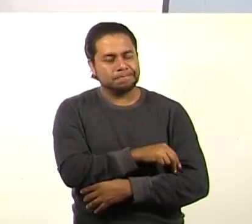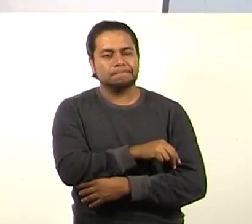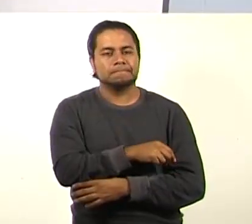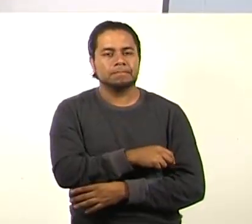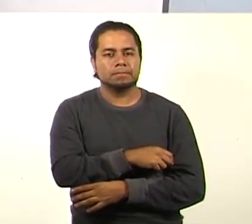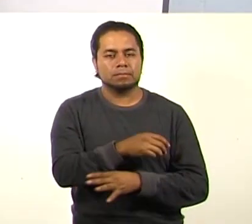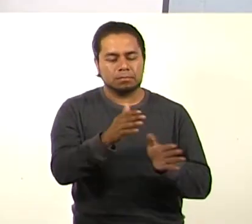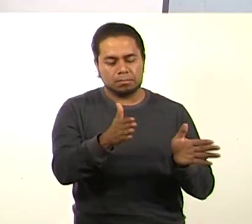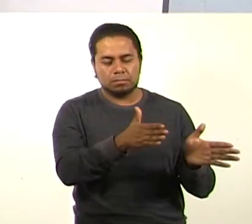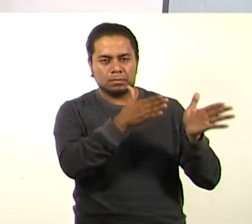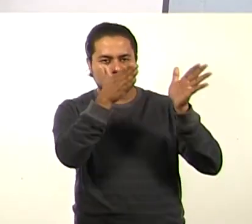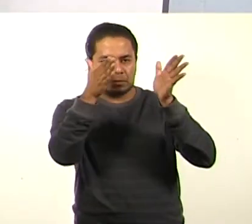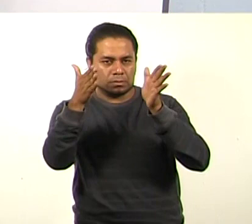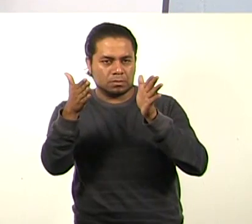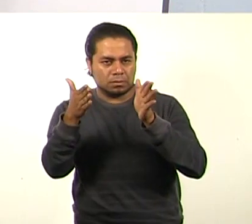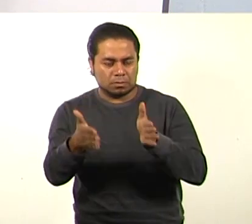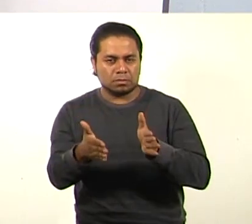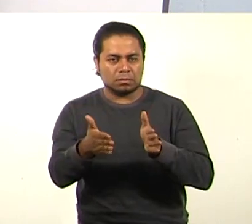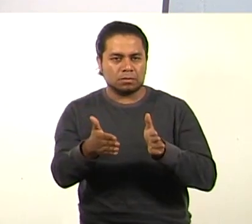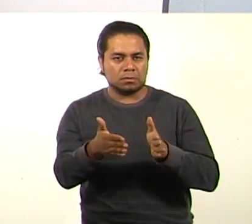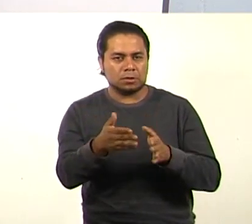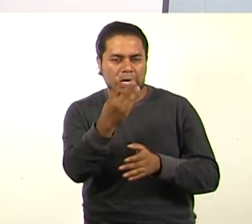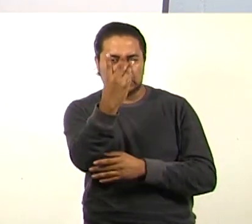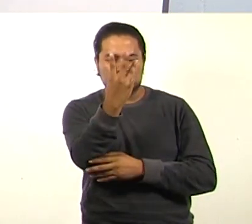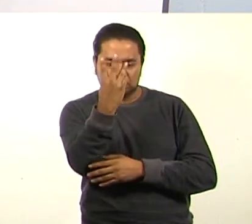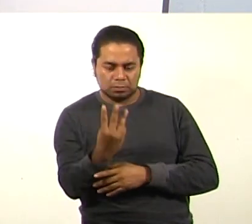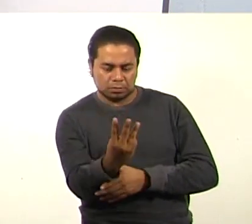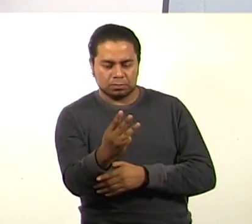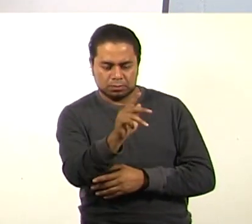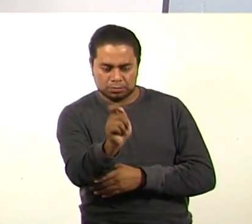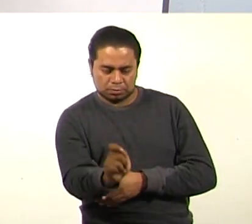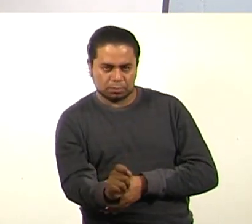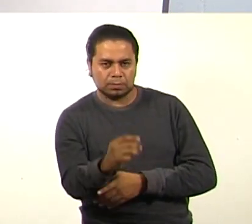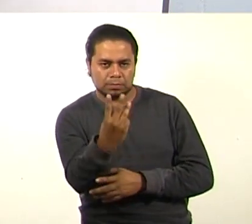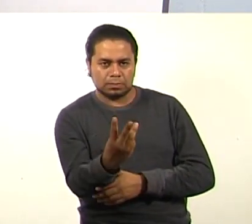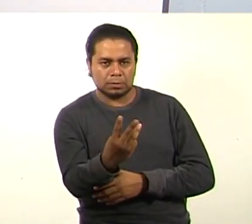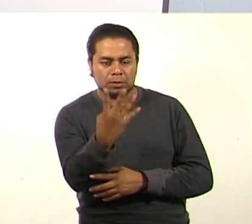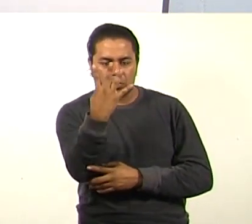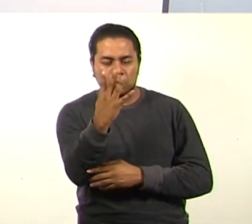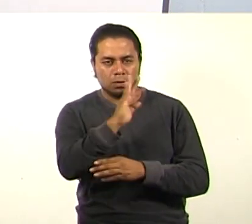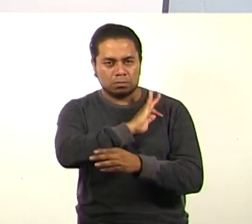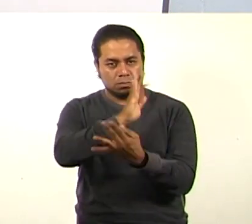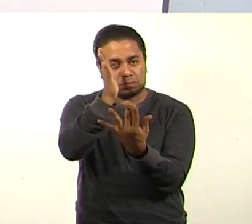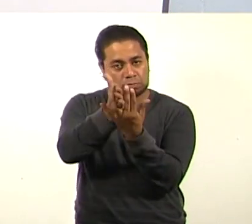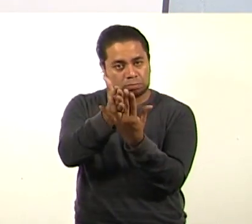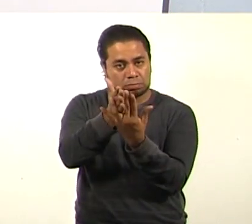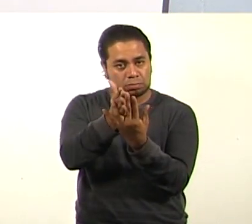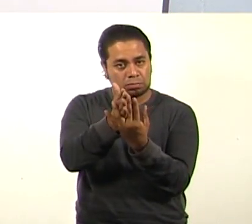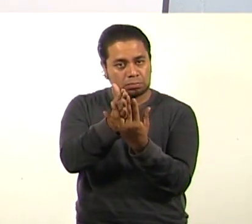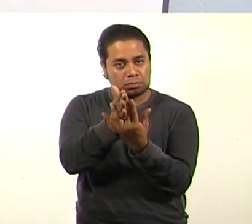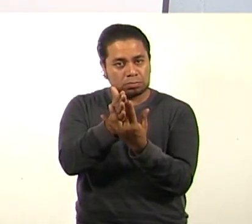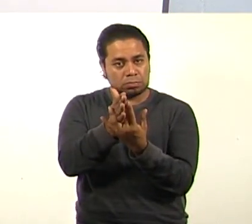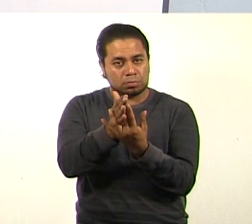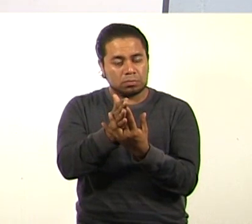entonces vamos a solamente colocarlo. ¿El 4 lo podemos dividir entre 2?